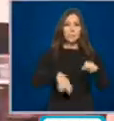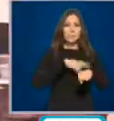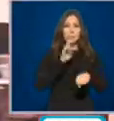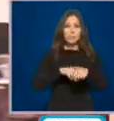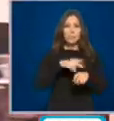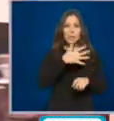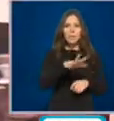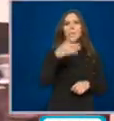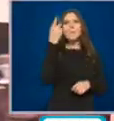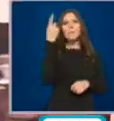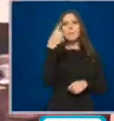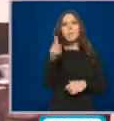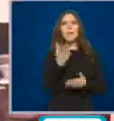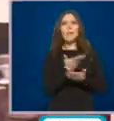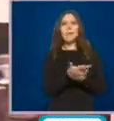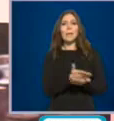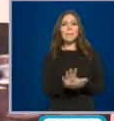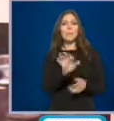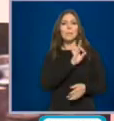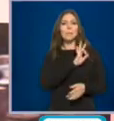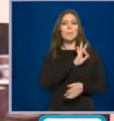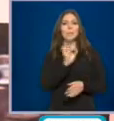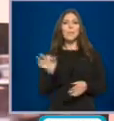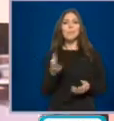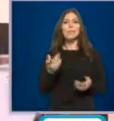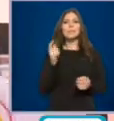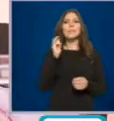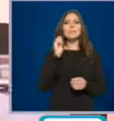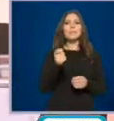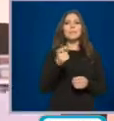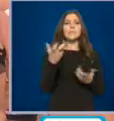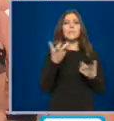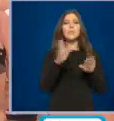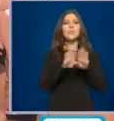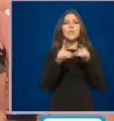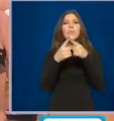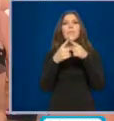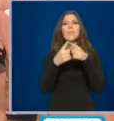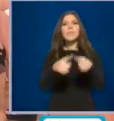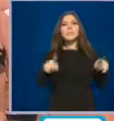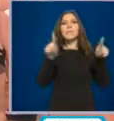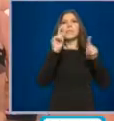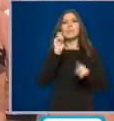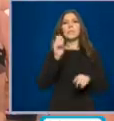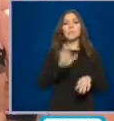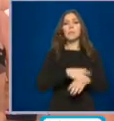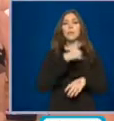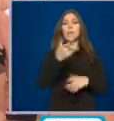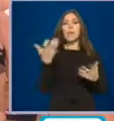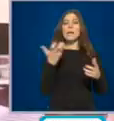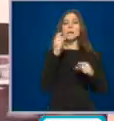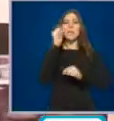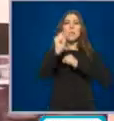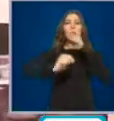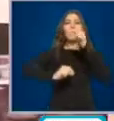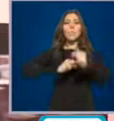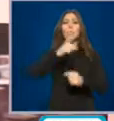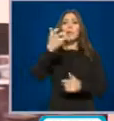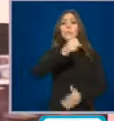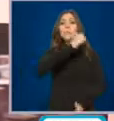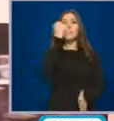el plus en Vallarta de tener esta distinción que sí se ha creado, ¿no? Porque no es algo que se impone, ¿no? Claro. Se ha creado